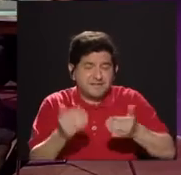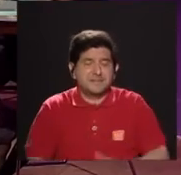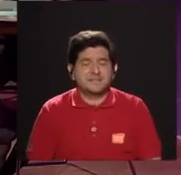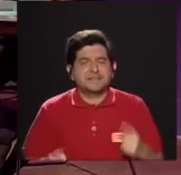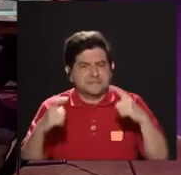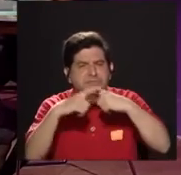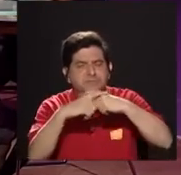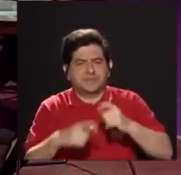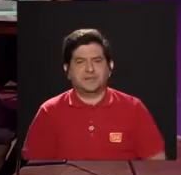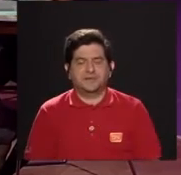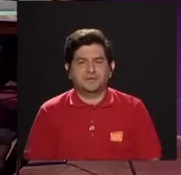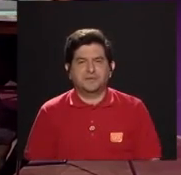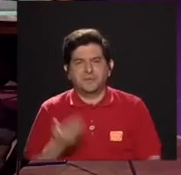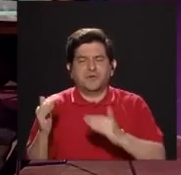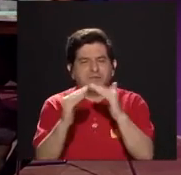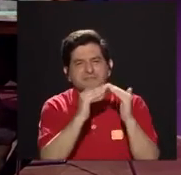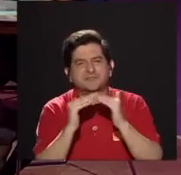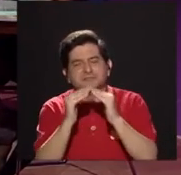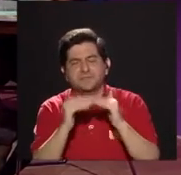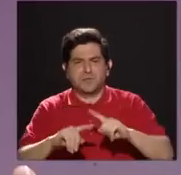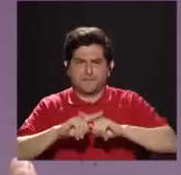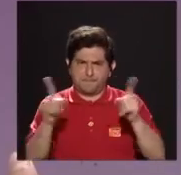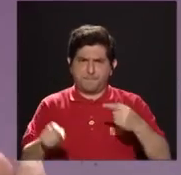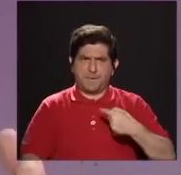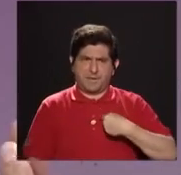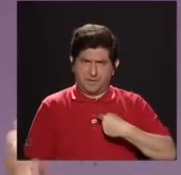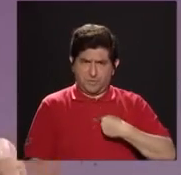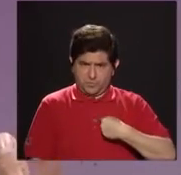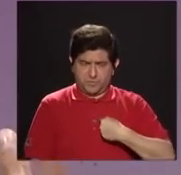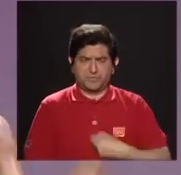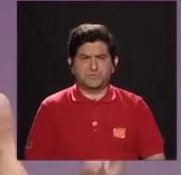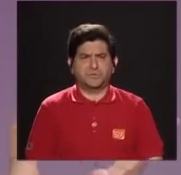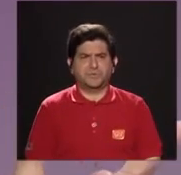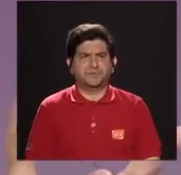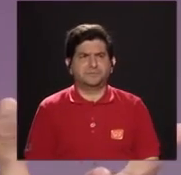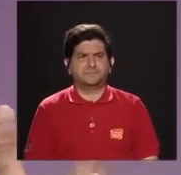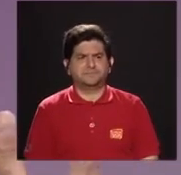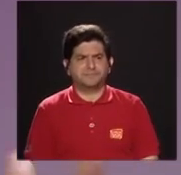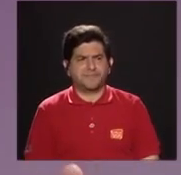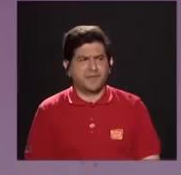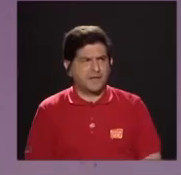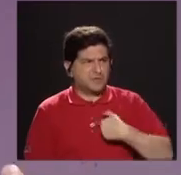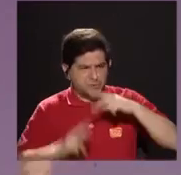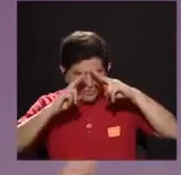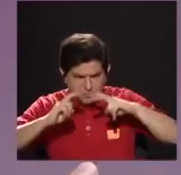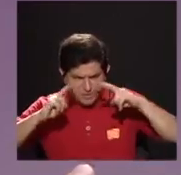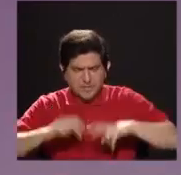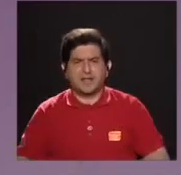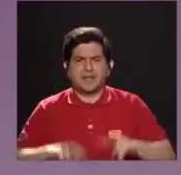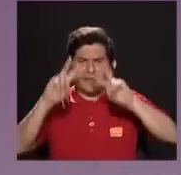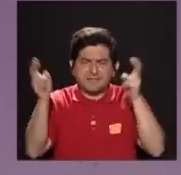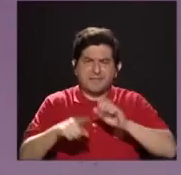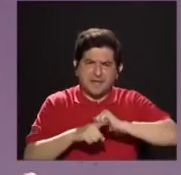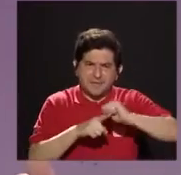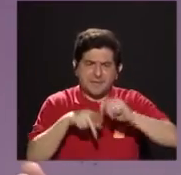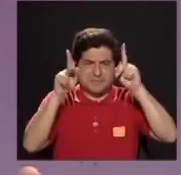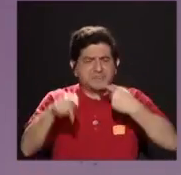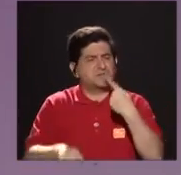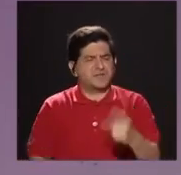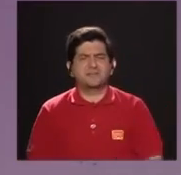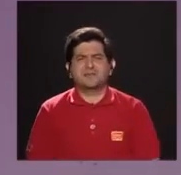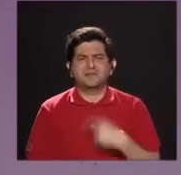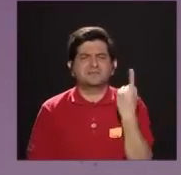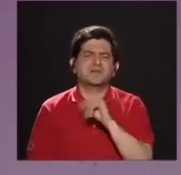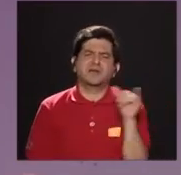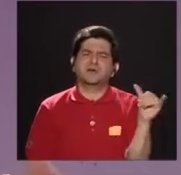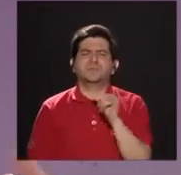como muy urbano. Sí, pero digamos, yo bueno, por lo menos las veces que he revisado temas de capacitación, la gente dice, es que siempre vemos